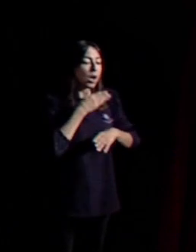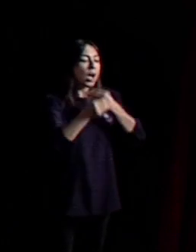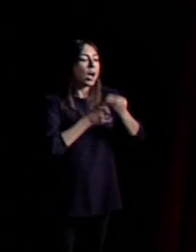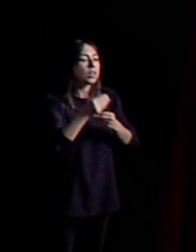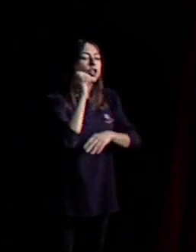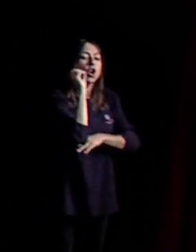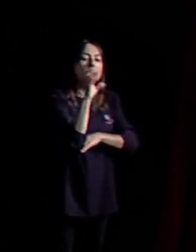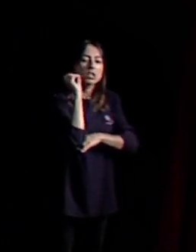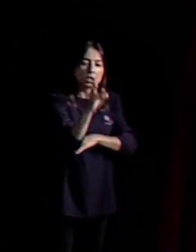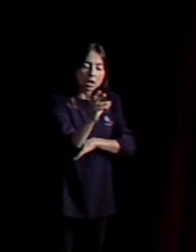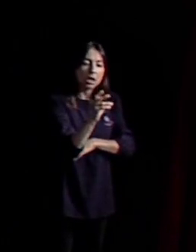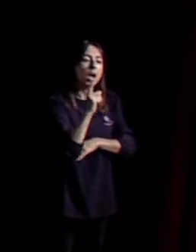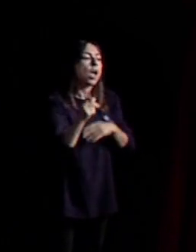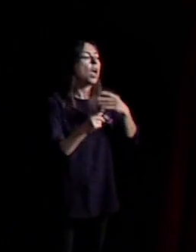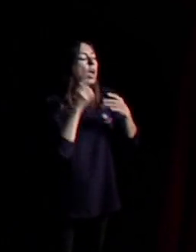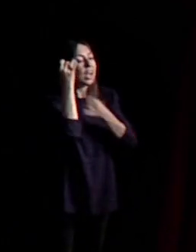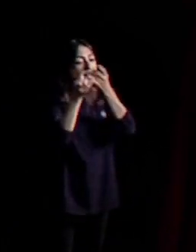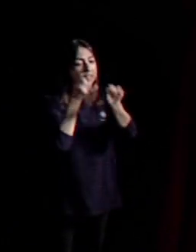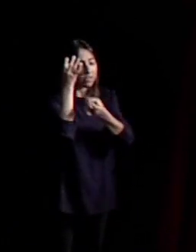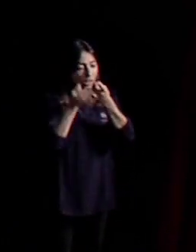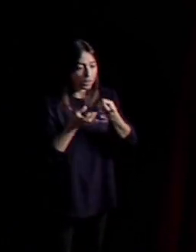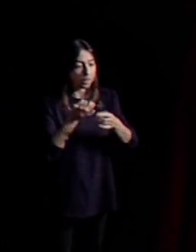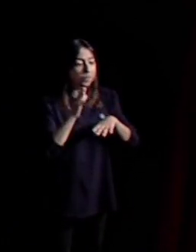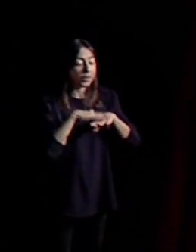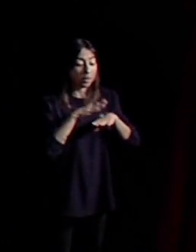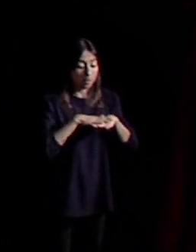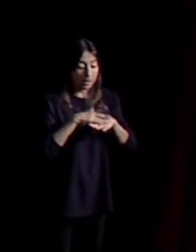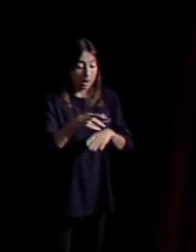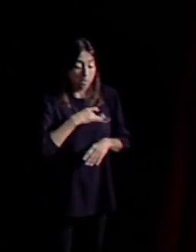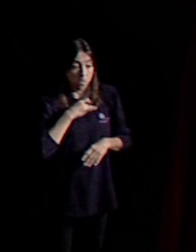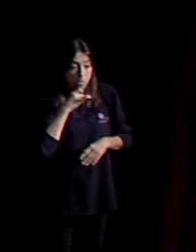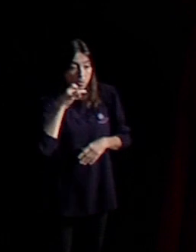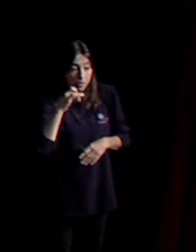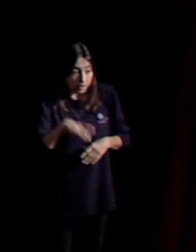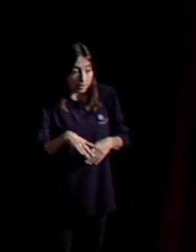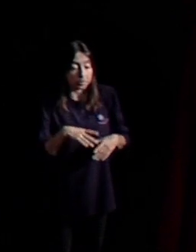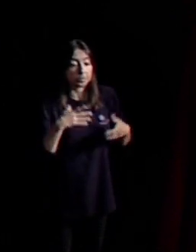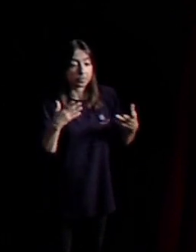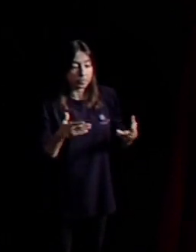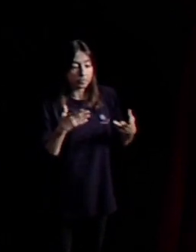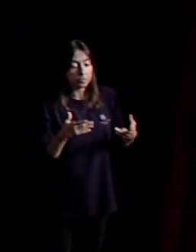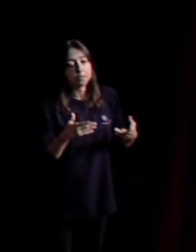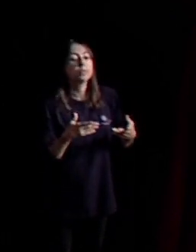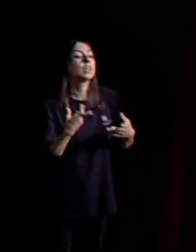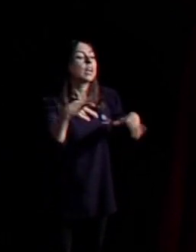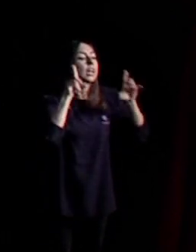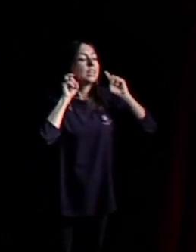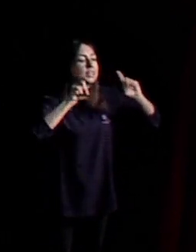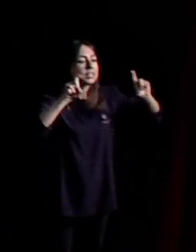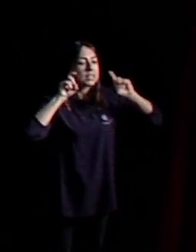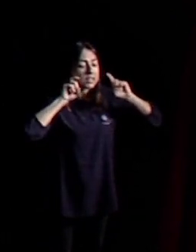de charlas, de conferencias y de actividades para poder, de alguna manera,